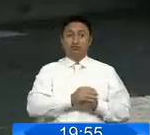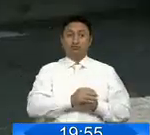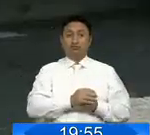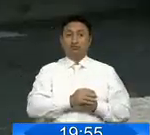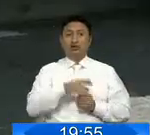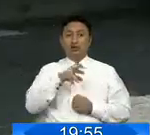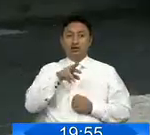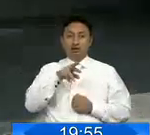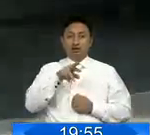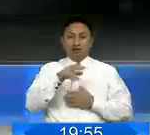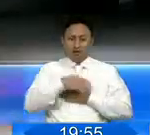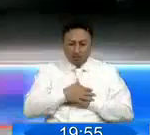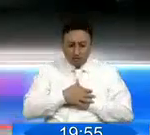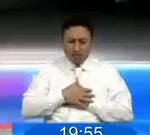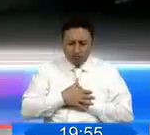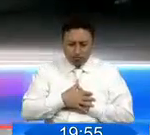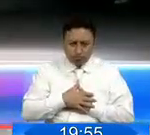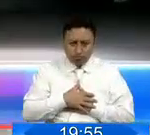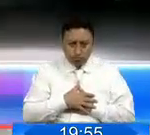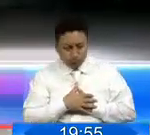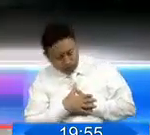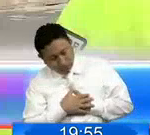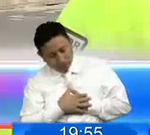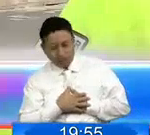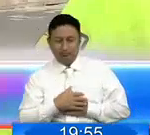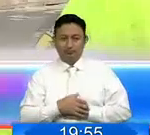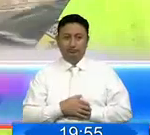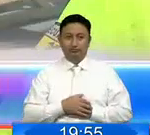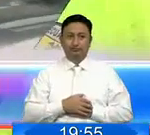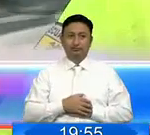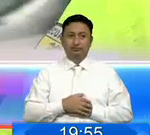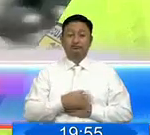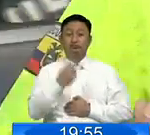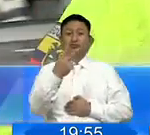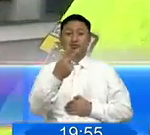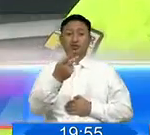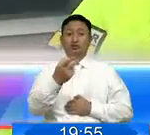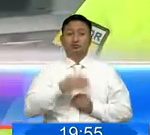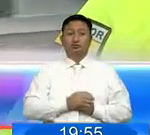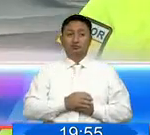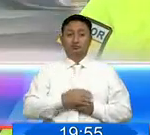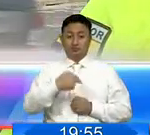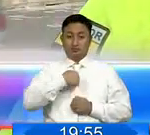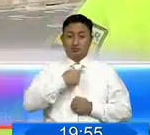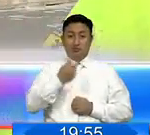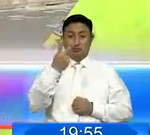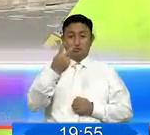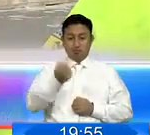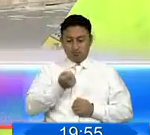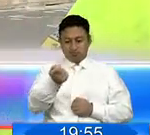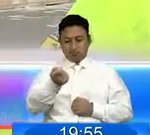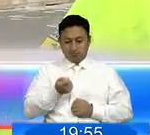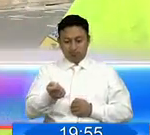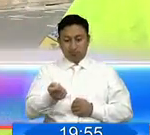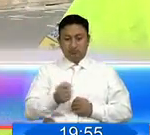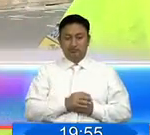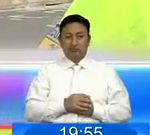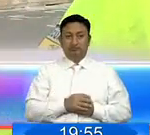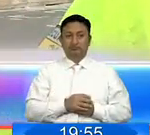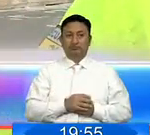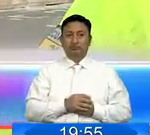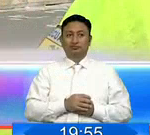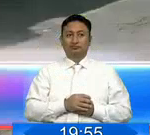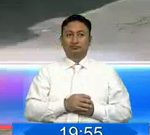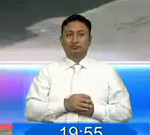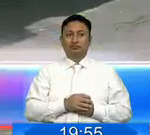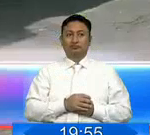caminó unos cuantos metros y se desplomó. Le propina varias puñaladas a la altura del tórax y extremidades superiores al